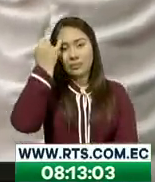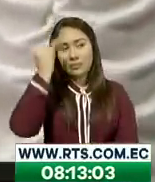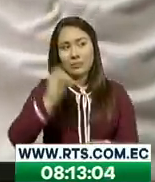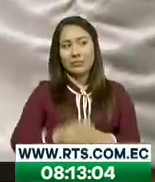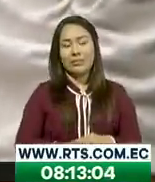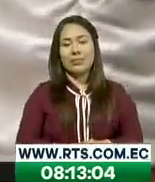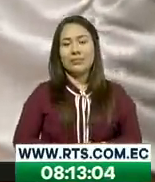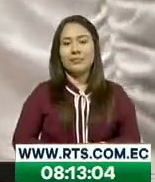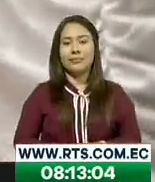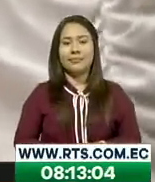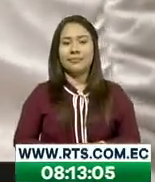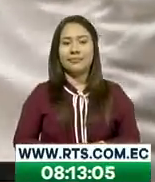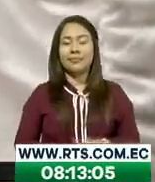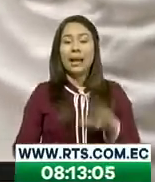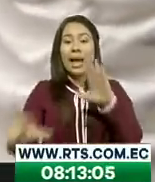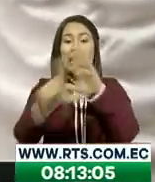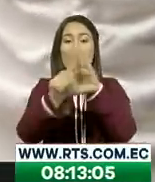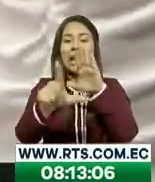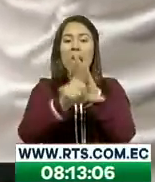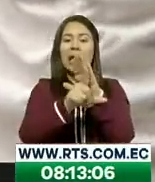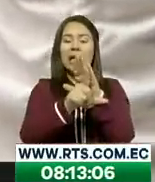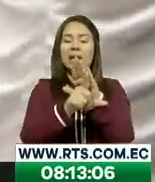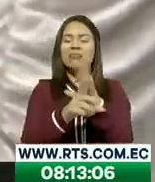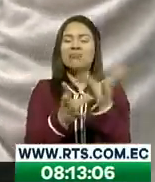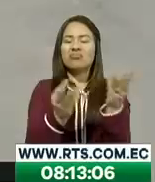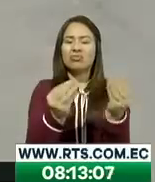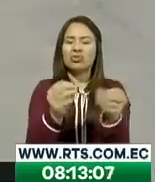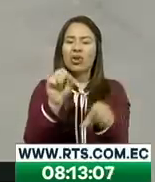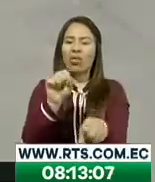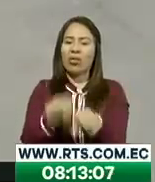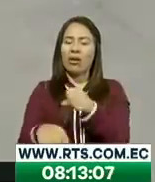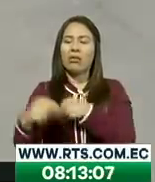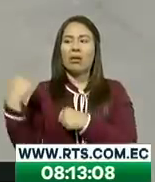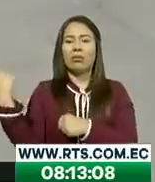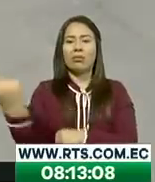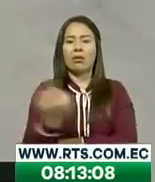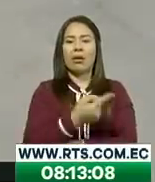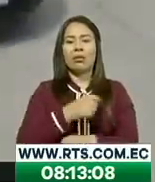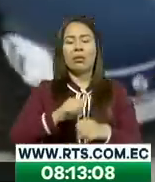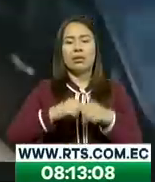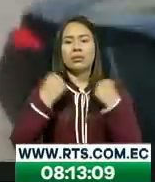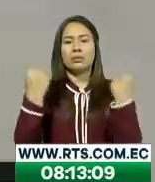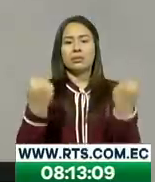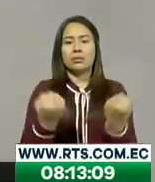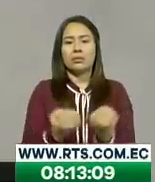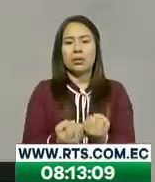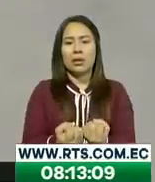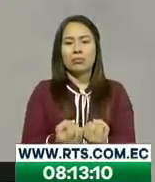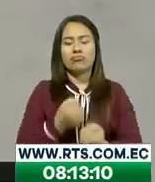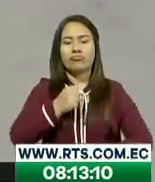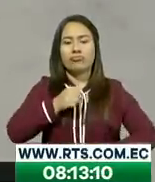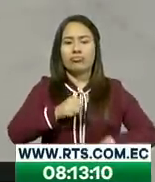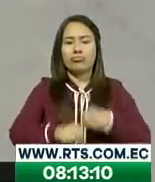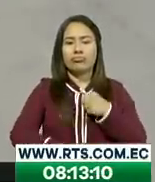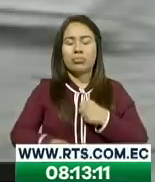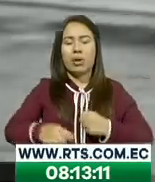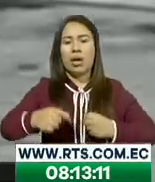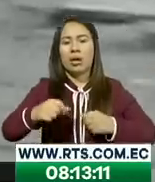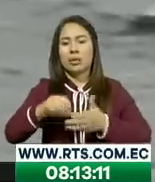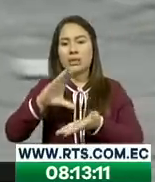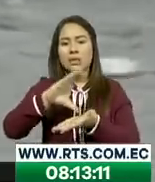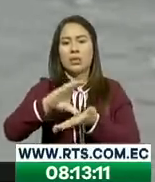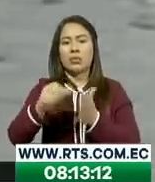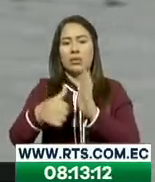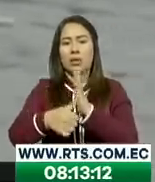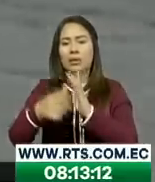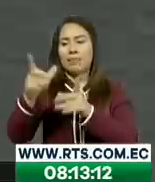De otra parte, leyes prodelictivas que nos rodean y nos tienen a las víctimas, a la ciudadanía,